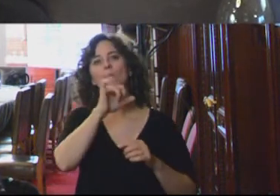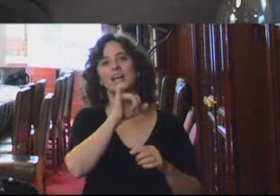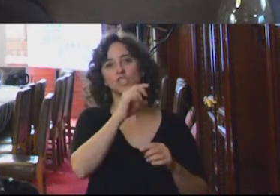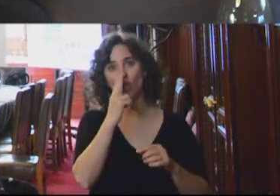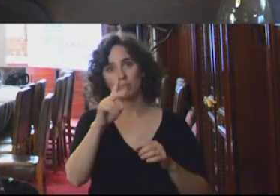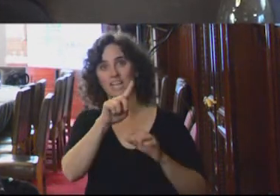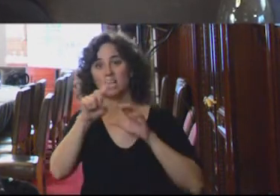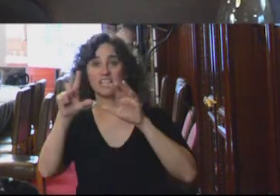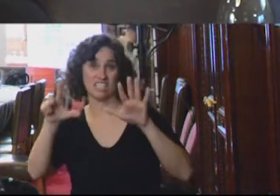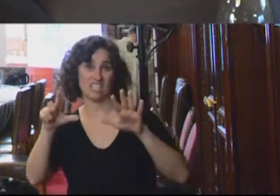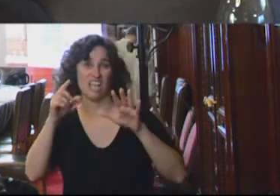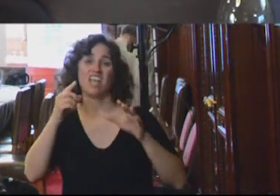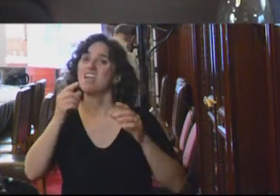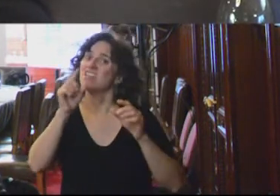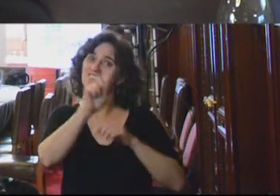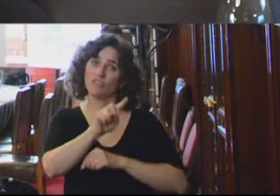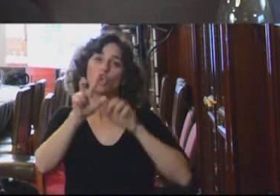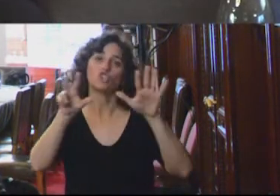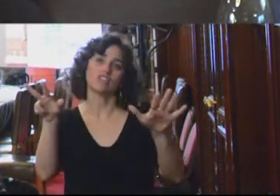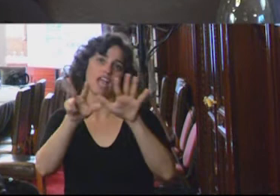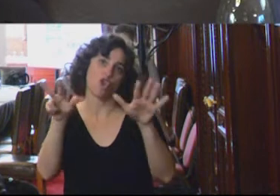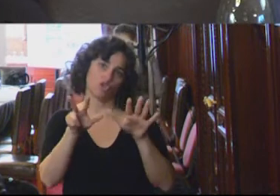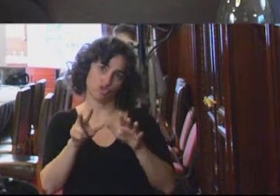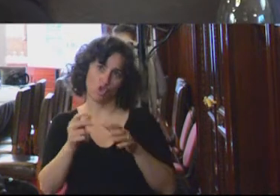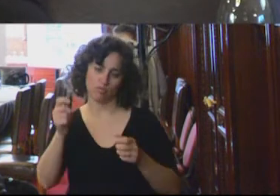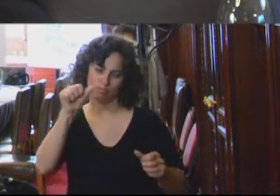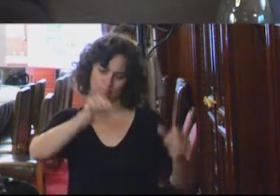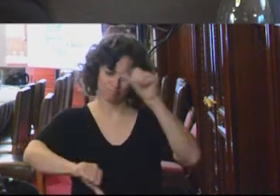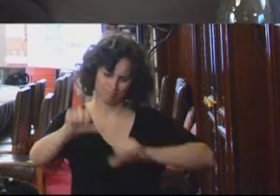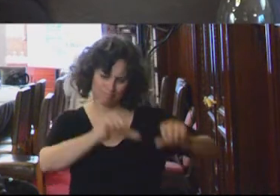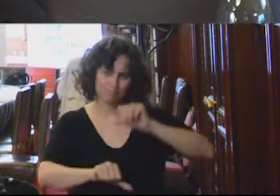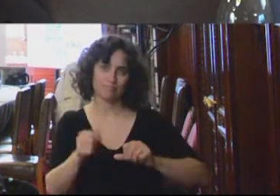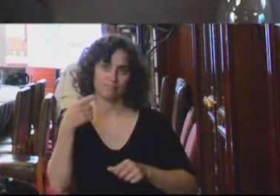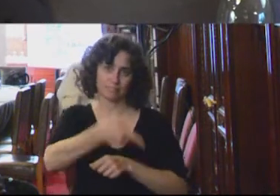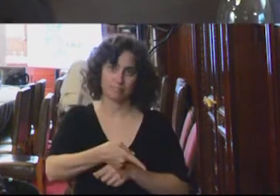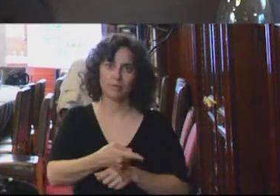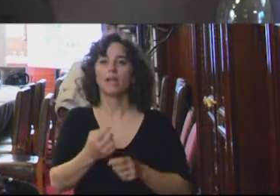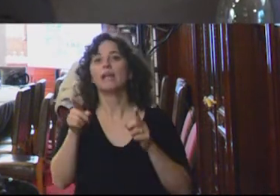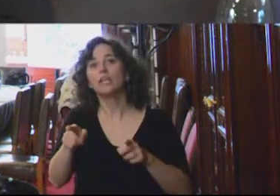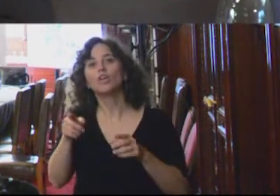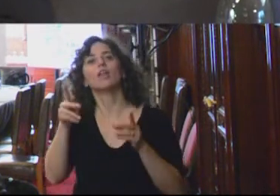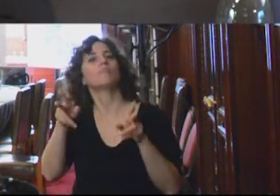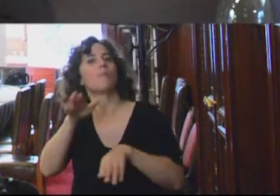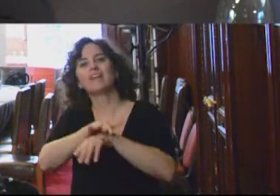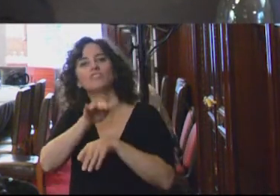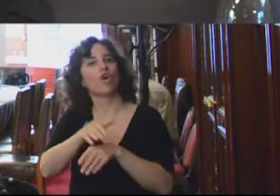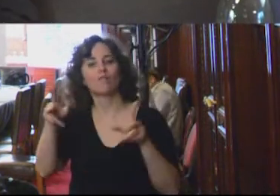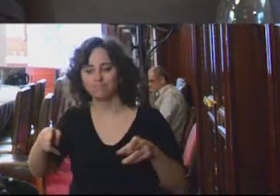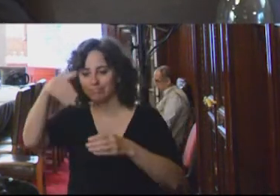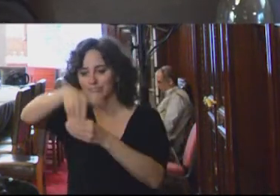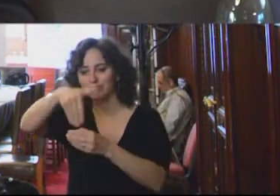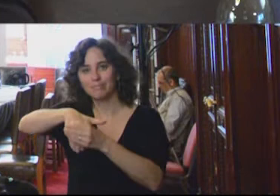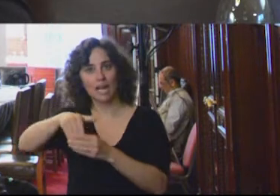188 agresiones. Esto, además, en el marco del proceso electoral. Han sido en